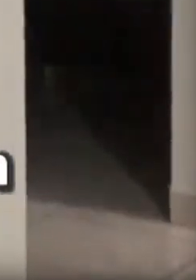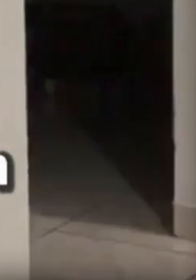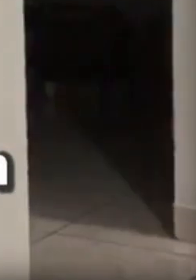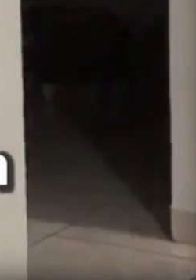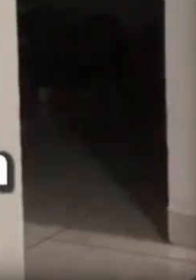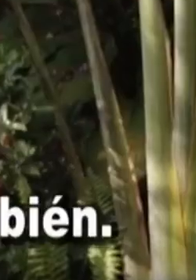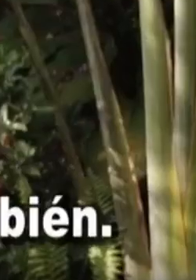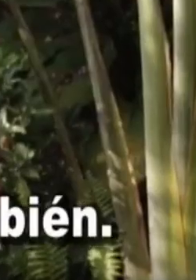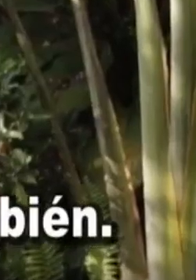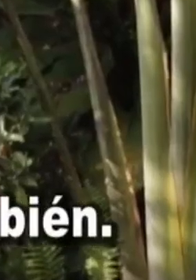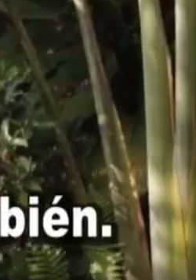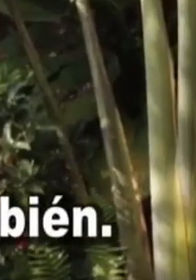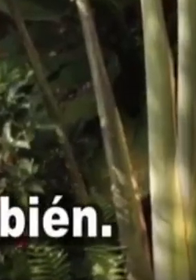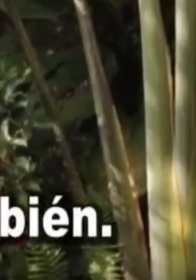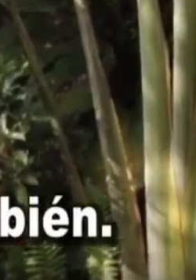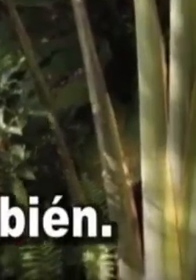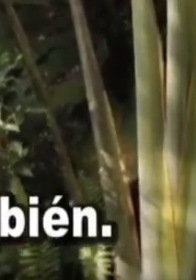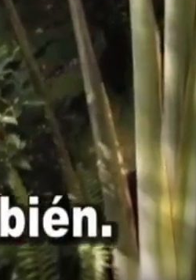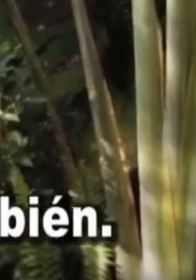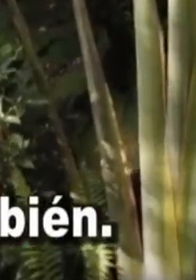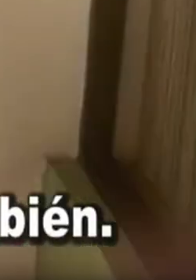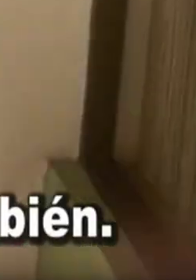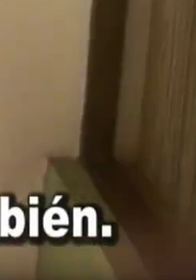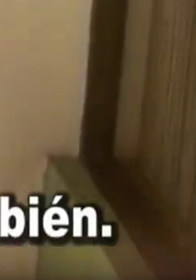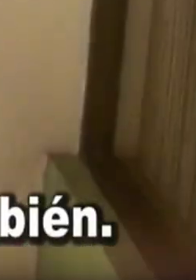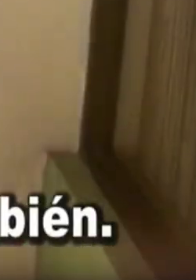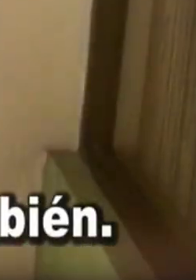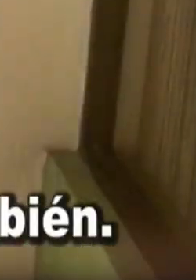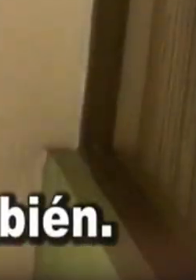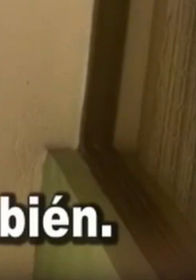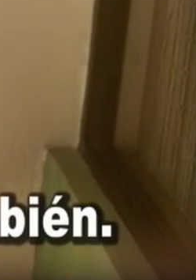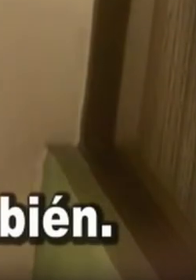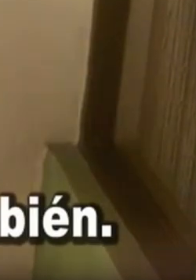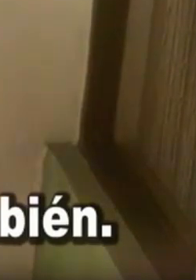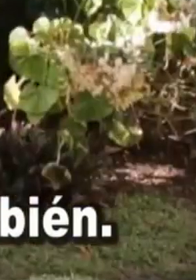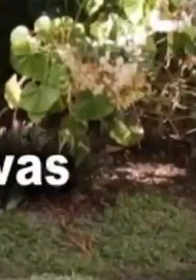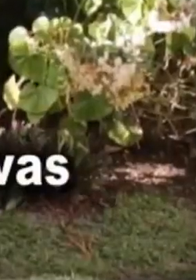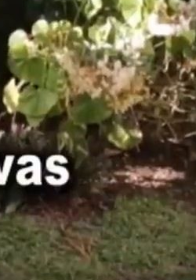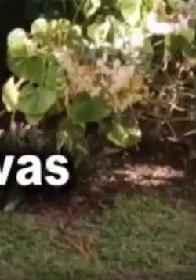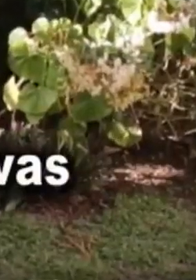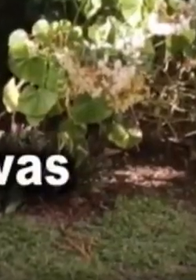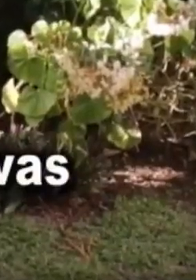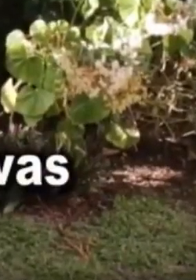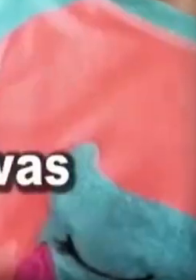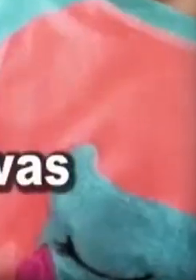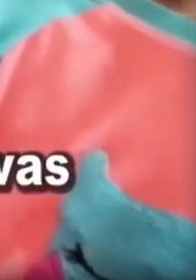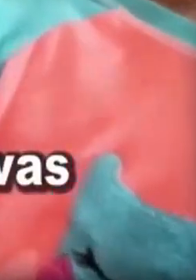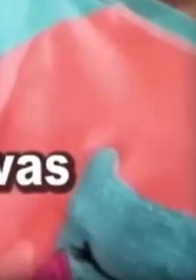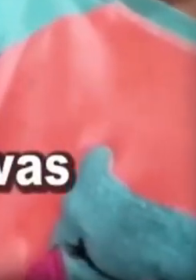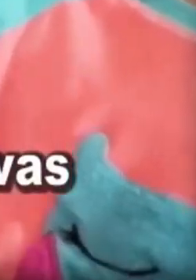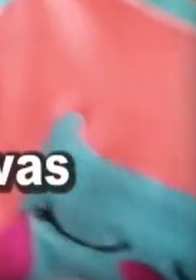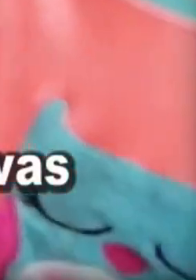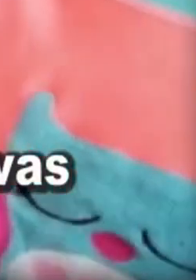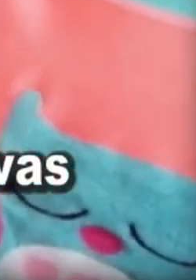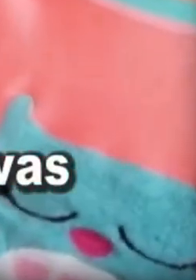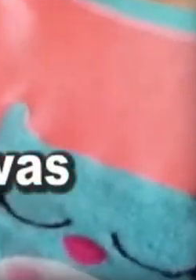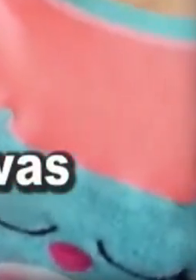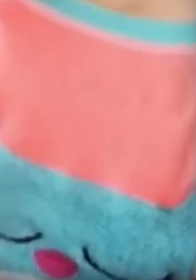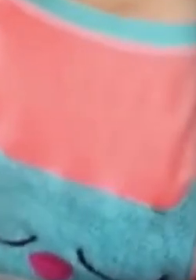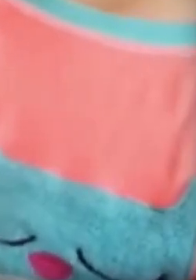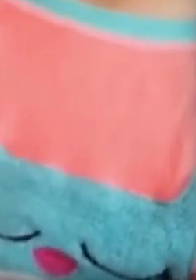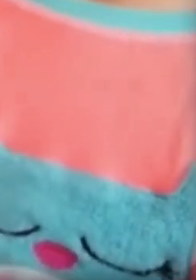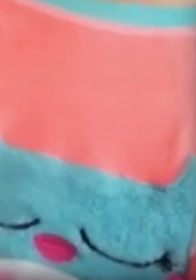el antebrazo. Y si vamos a toser, lo hacemos en el antebrazo también. Busquemos maneras creativas para